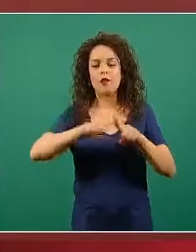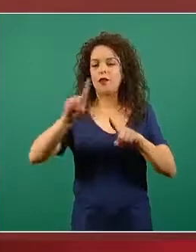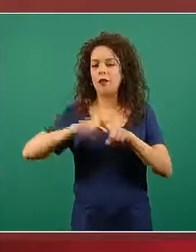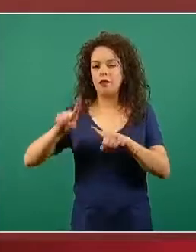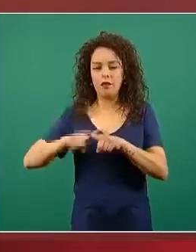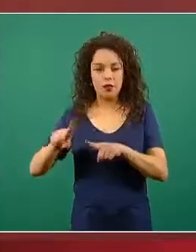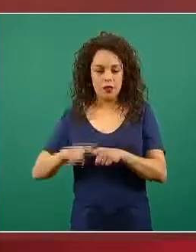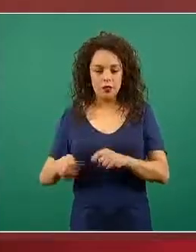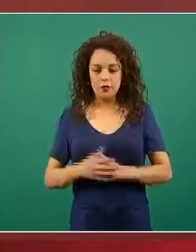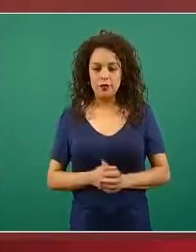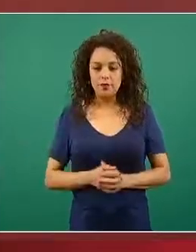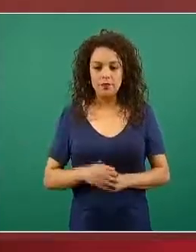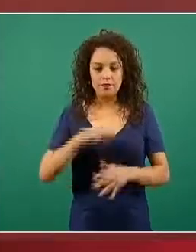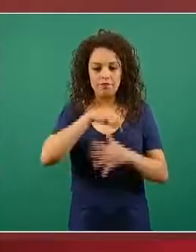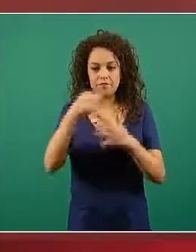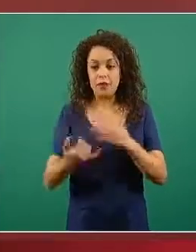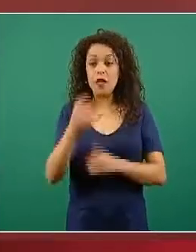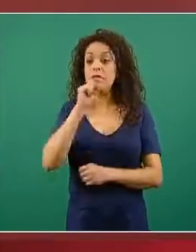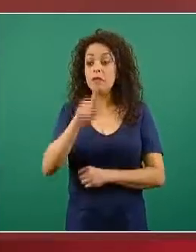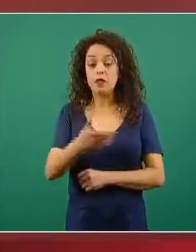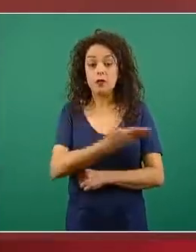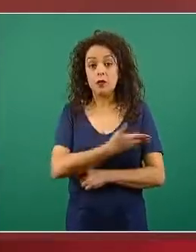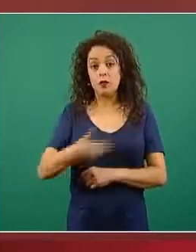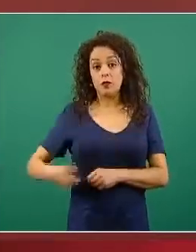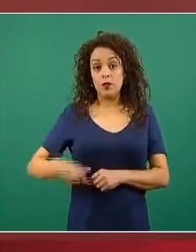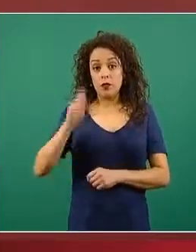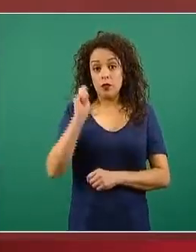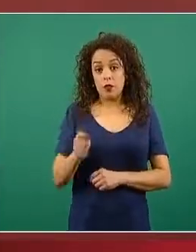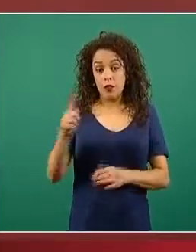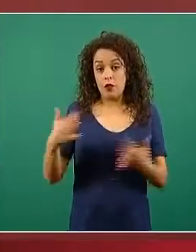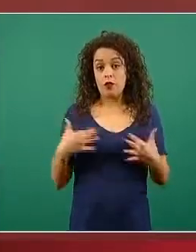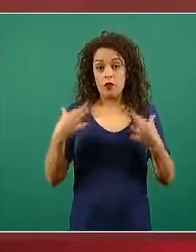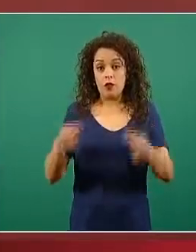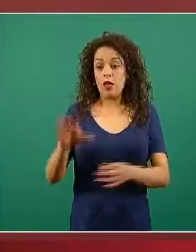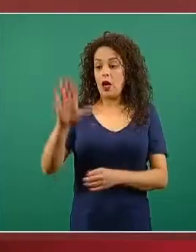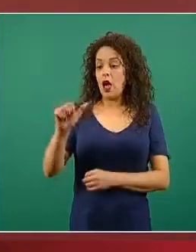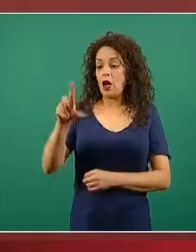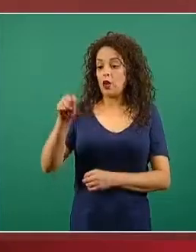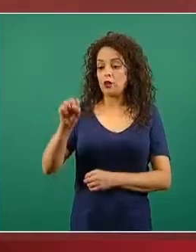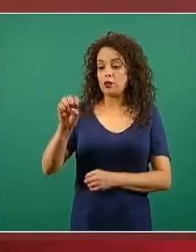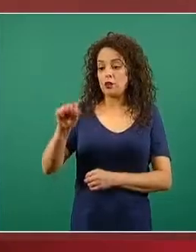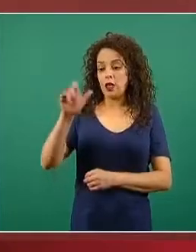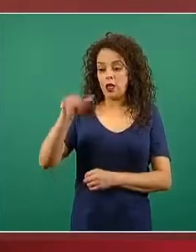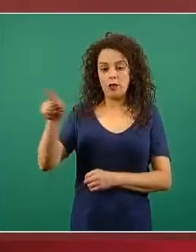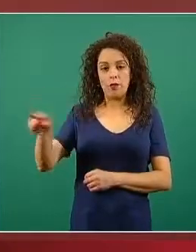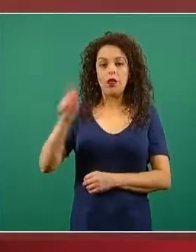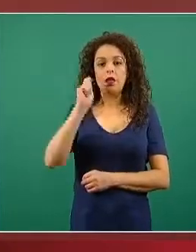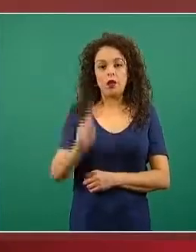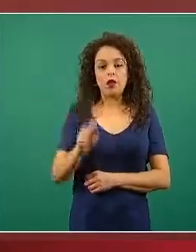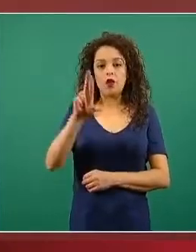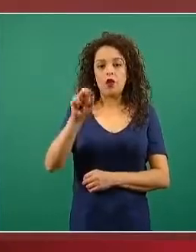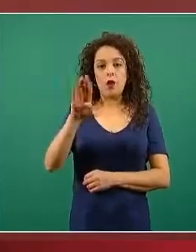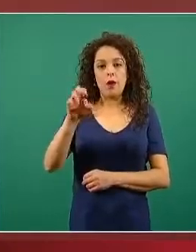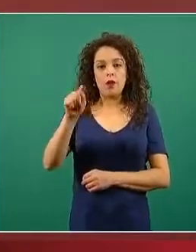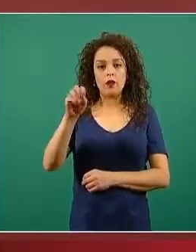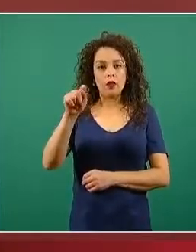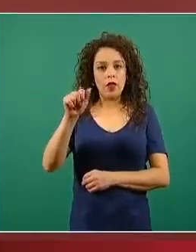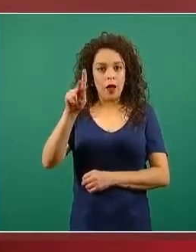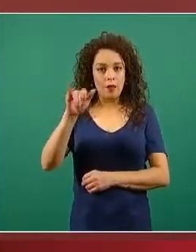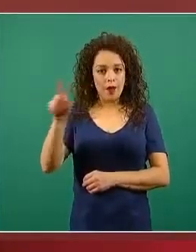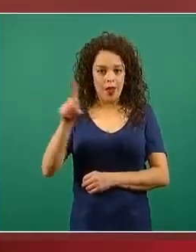también el presidente de la Fundación Carlos Slim para la Salud, el doctor Roberto Tapia Conger, también